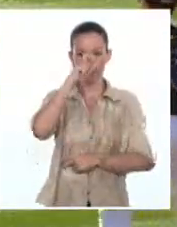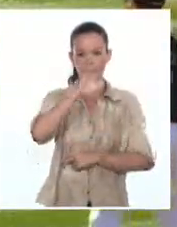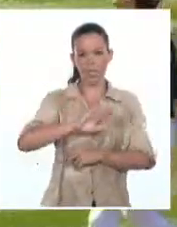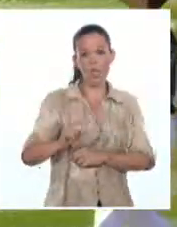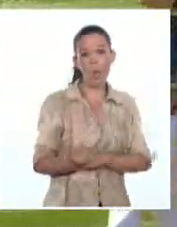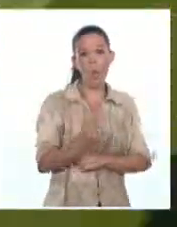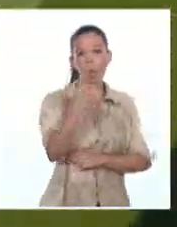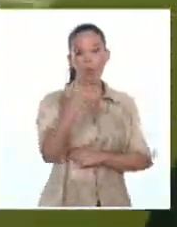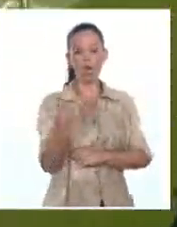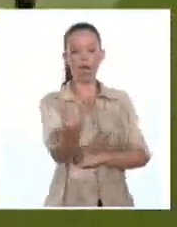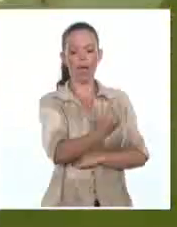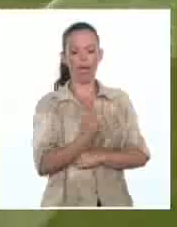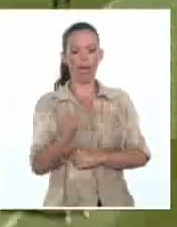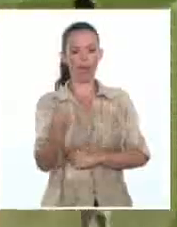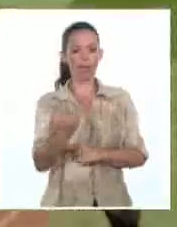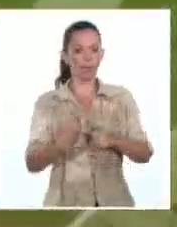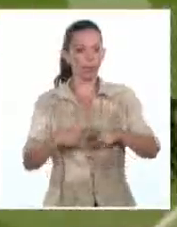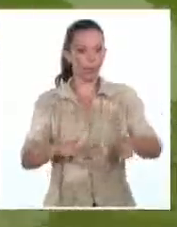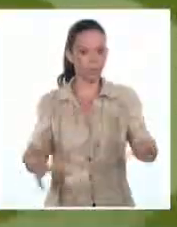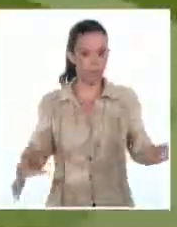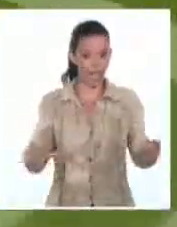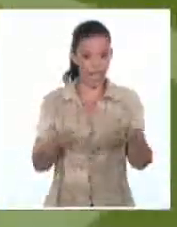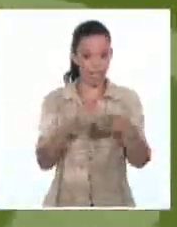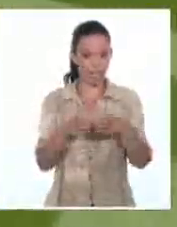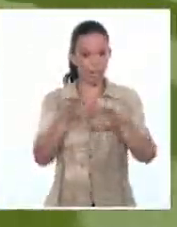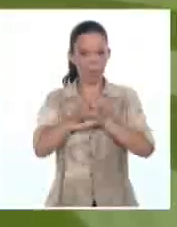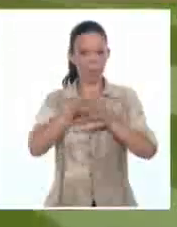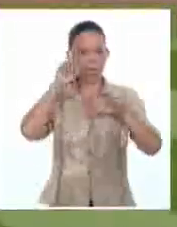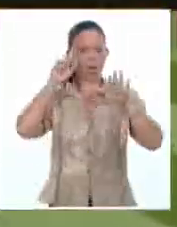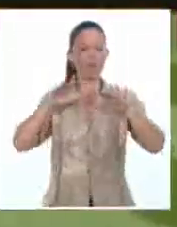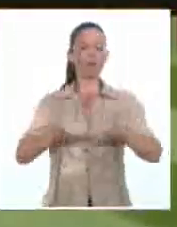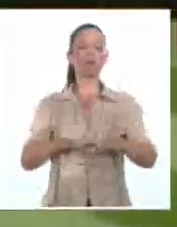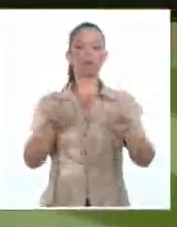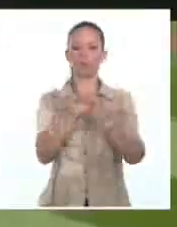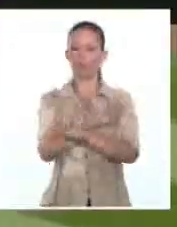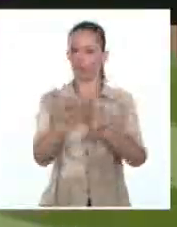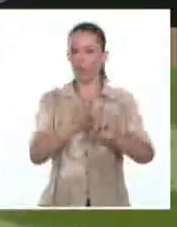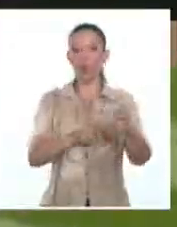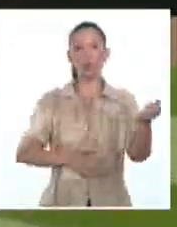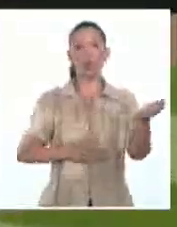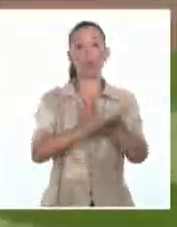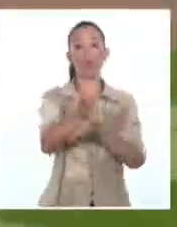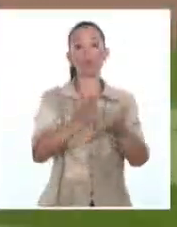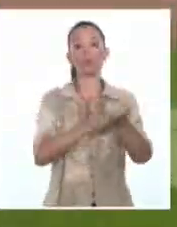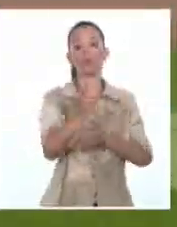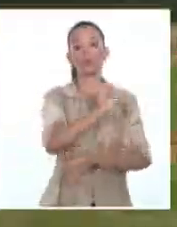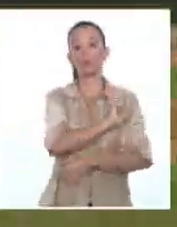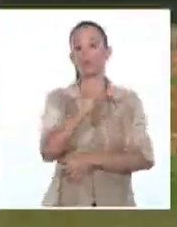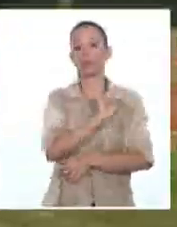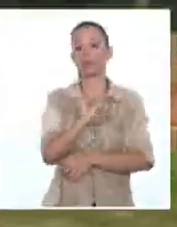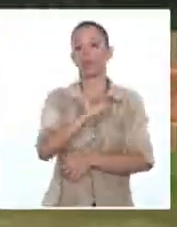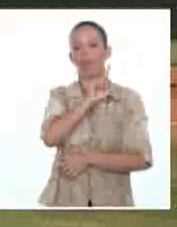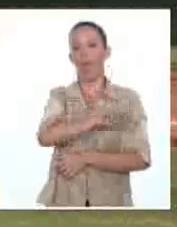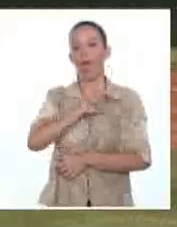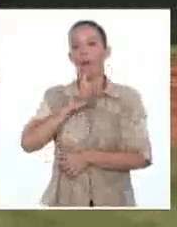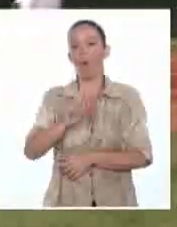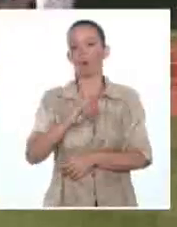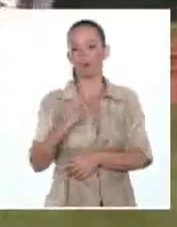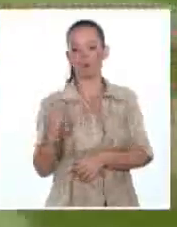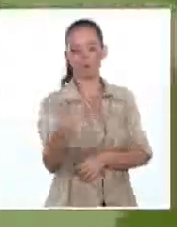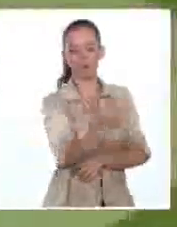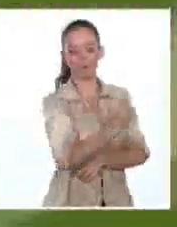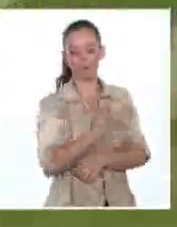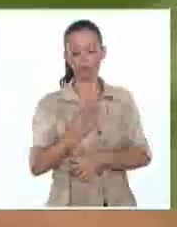no obstante los cubanitos no frenaron hasta marcar once carreras con doce imposibles el choque lo ganó el abridor